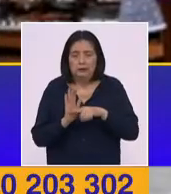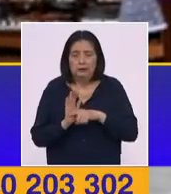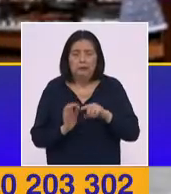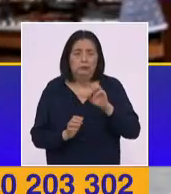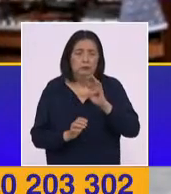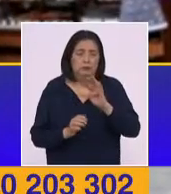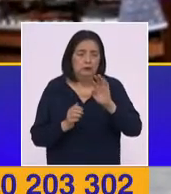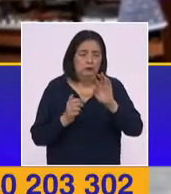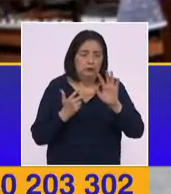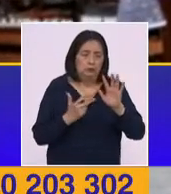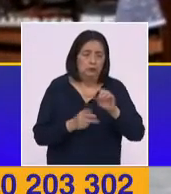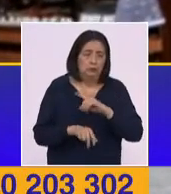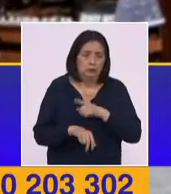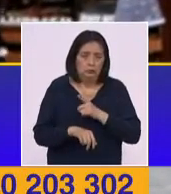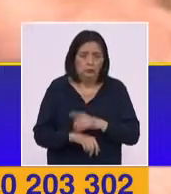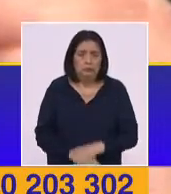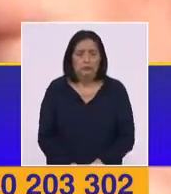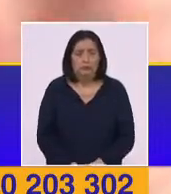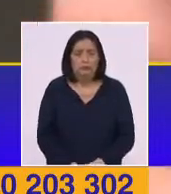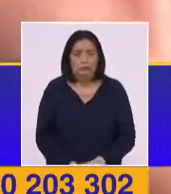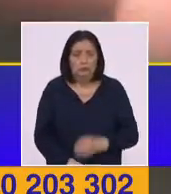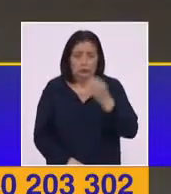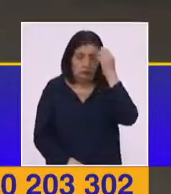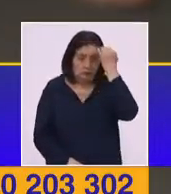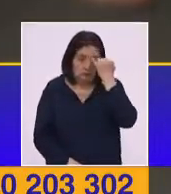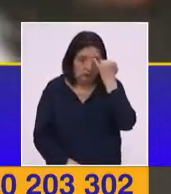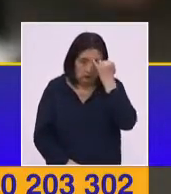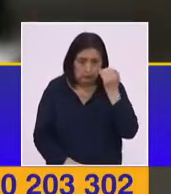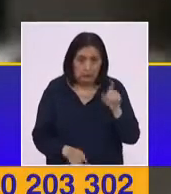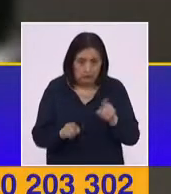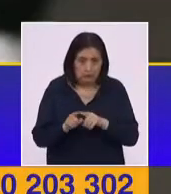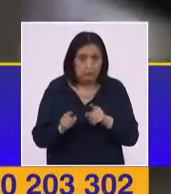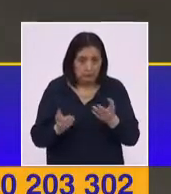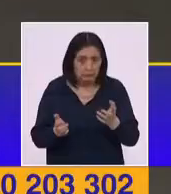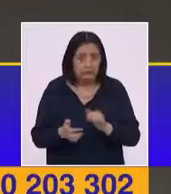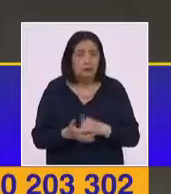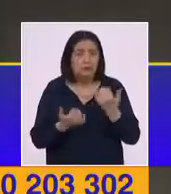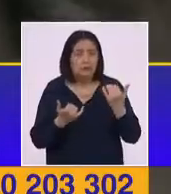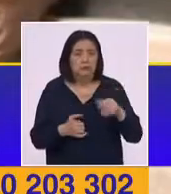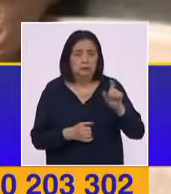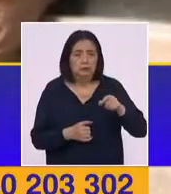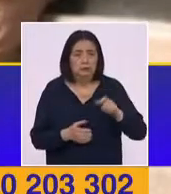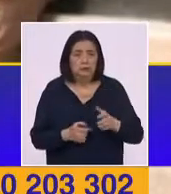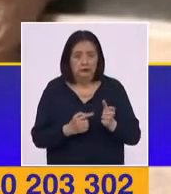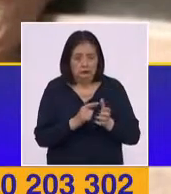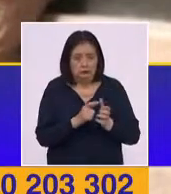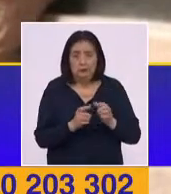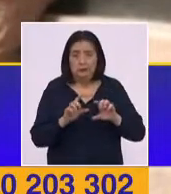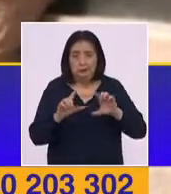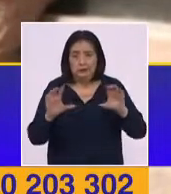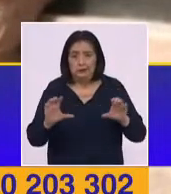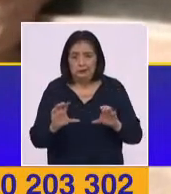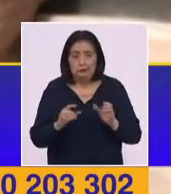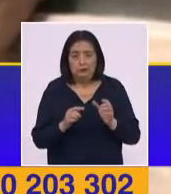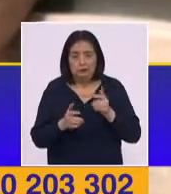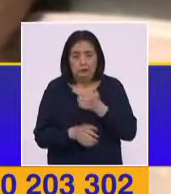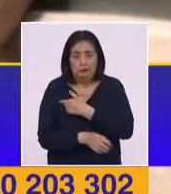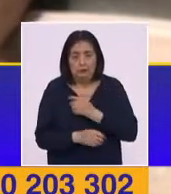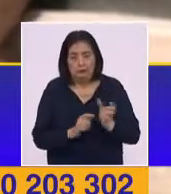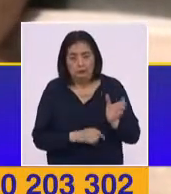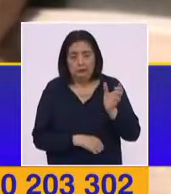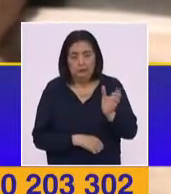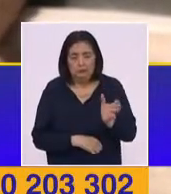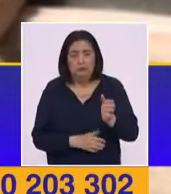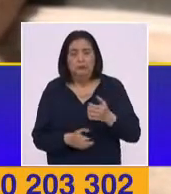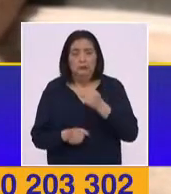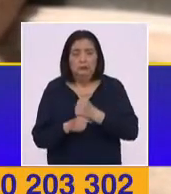48 horas. Italia no se queda atrás, pues ahora es necesario mostrar el certificado de vacunación para trabajar